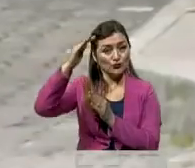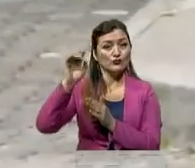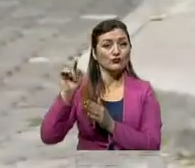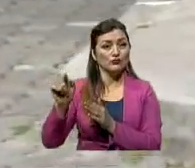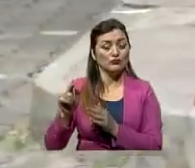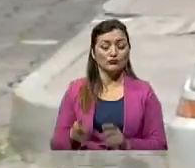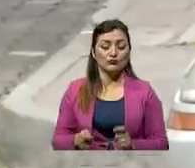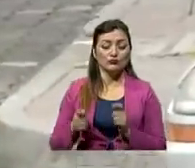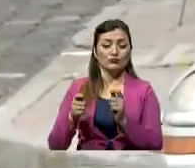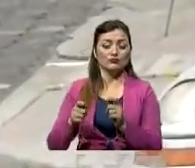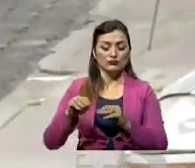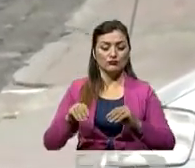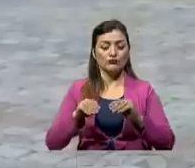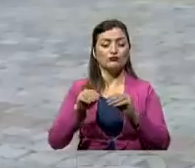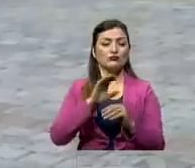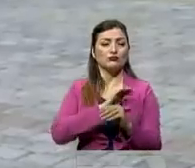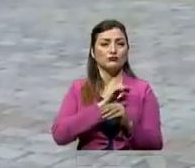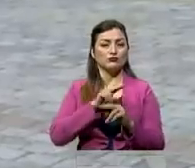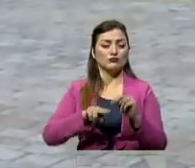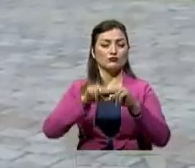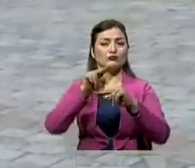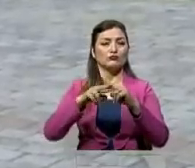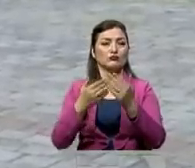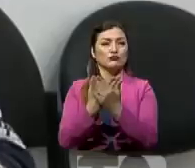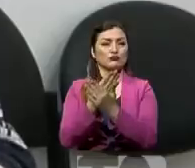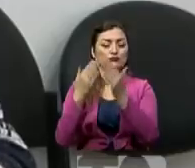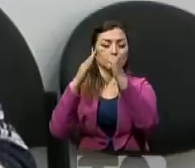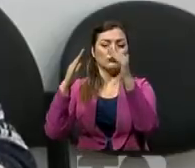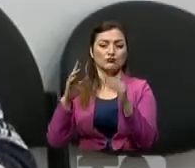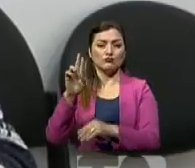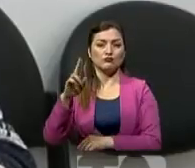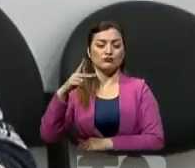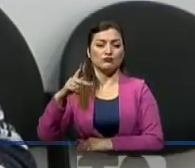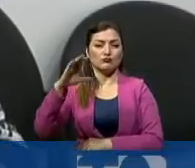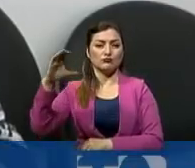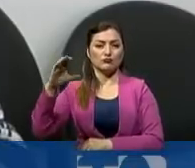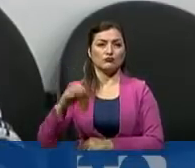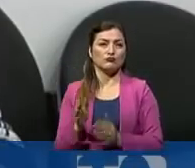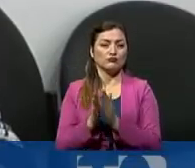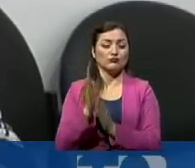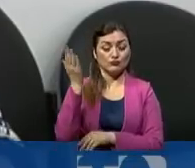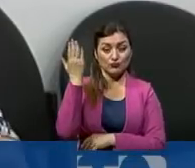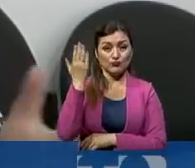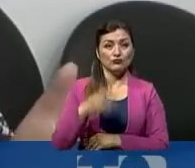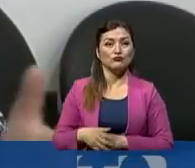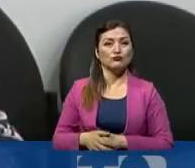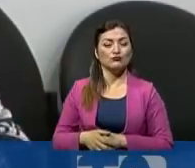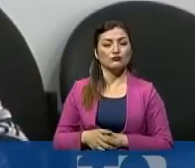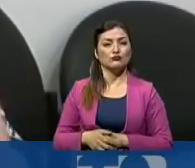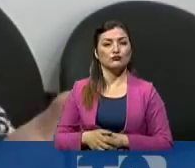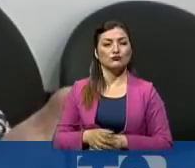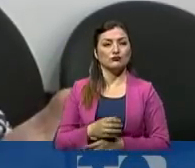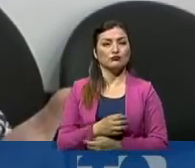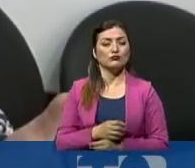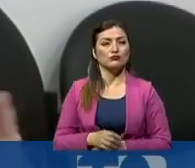que se les entreguen predios municipales para la construcción de nuevas UPCs. Ha sido un pedido del alcalde que que primero, antes